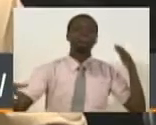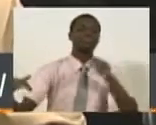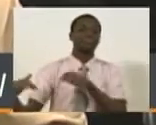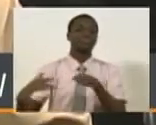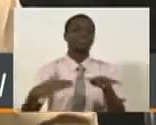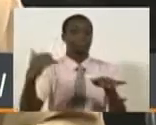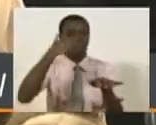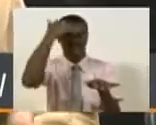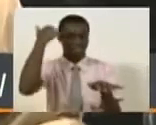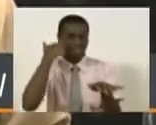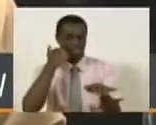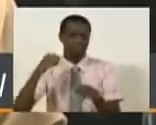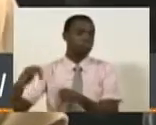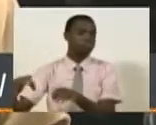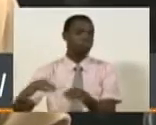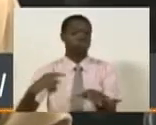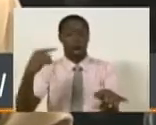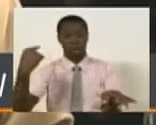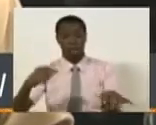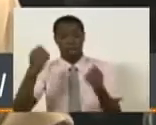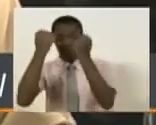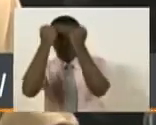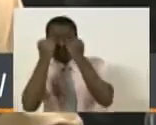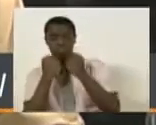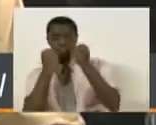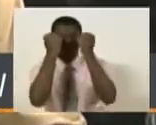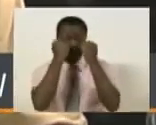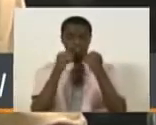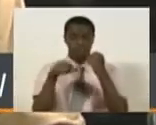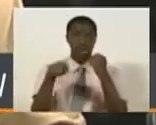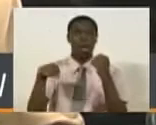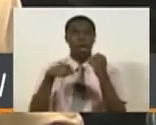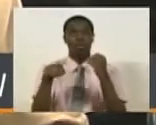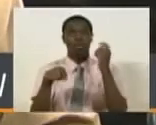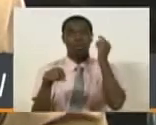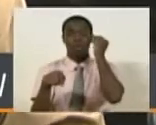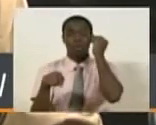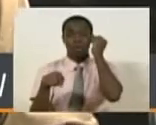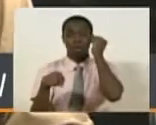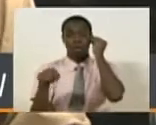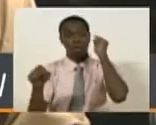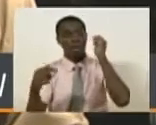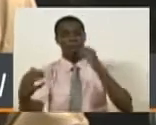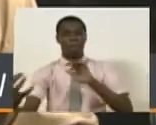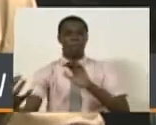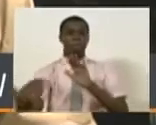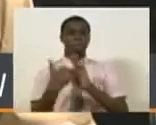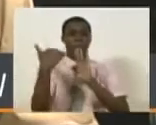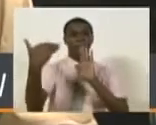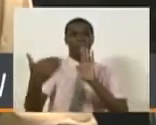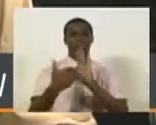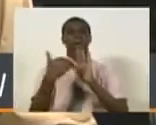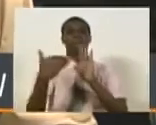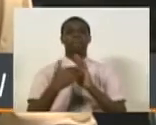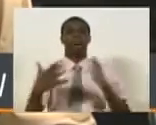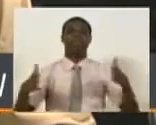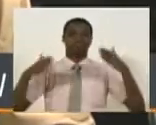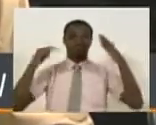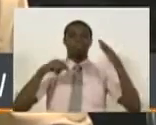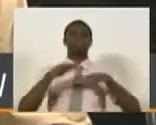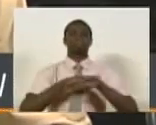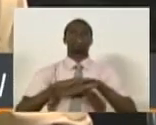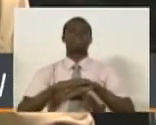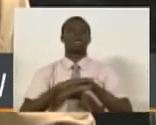Miranda, grupos encapuchados se dieron a la tarea de atacar nuevamente el Ministerio del Poder Popular